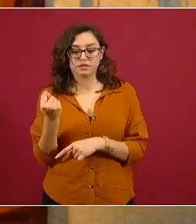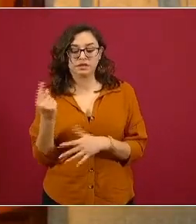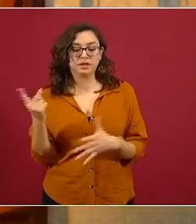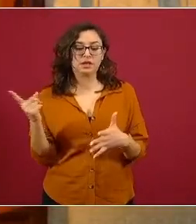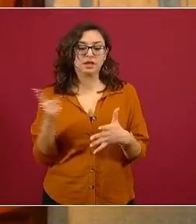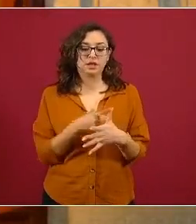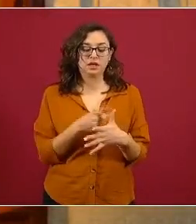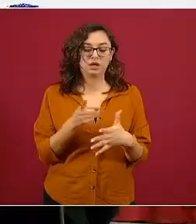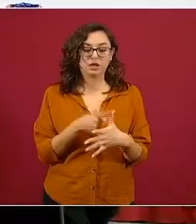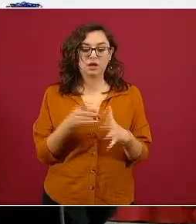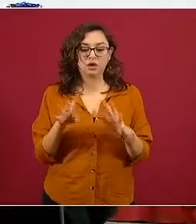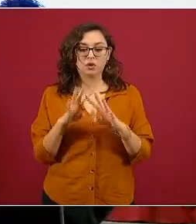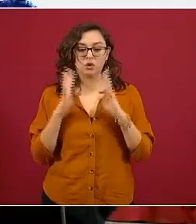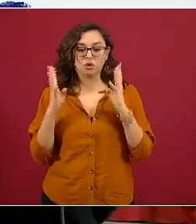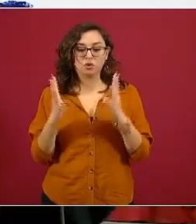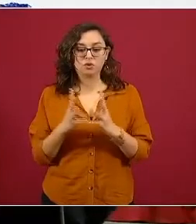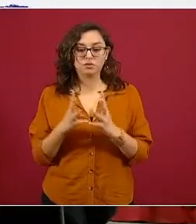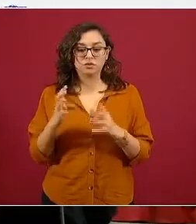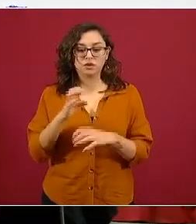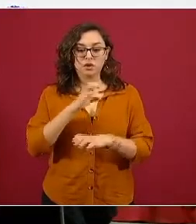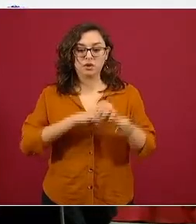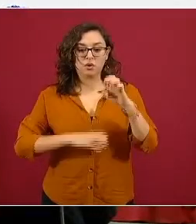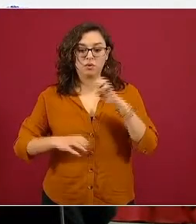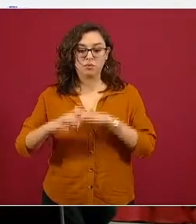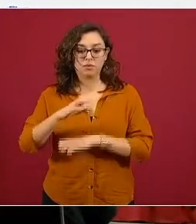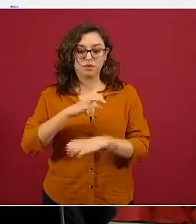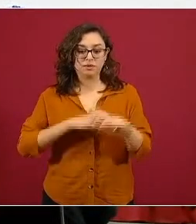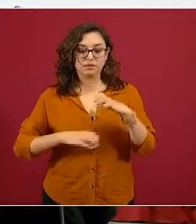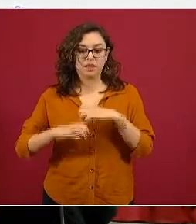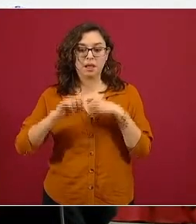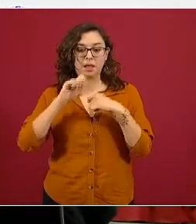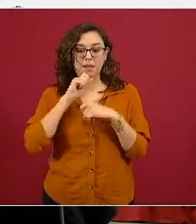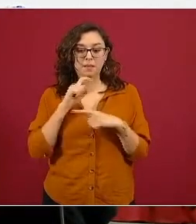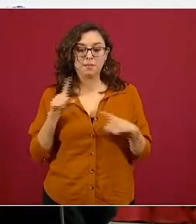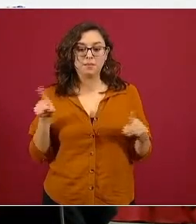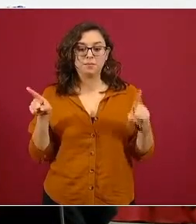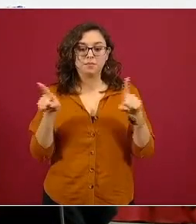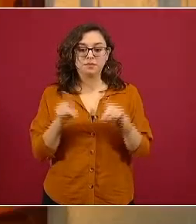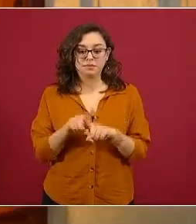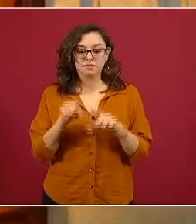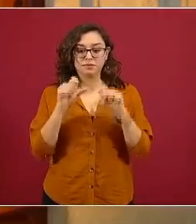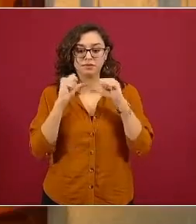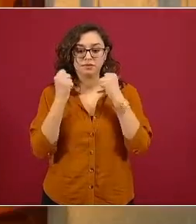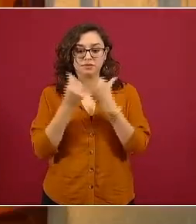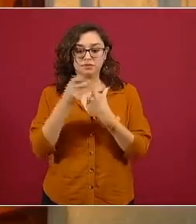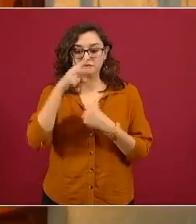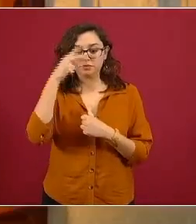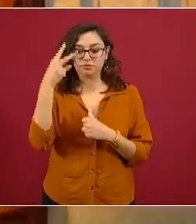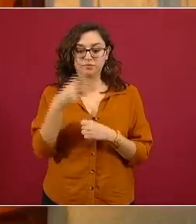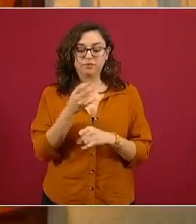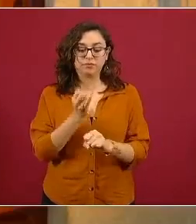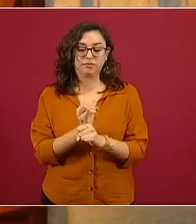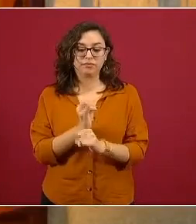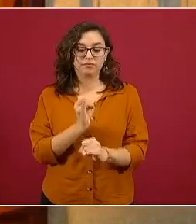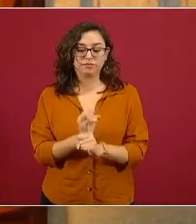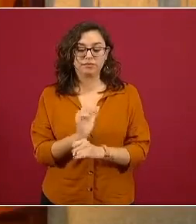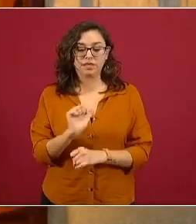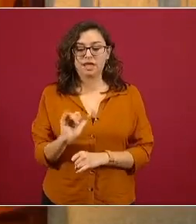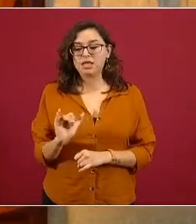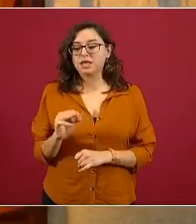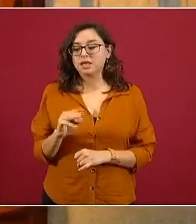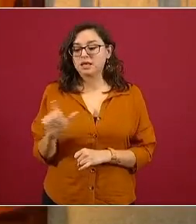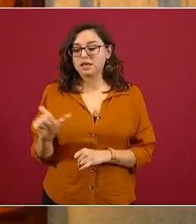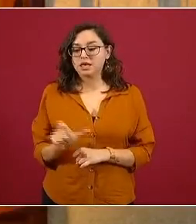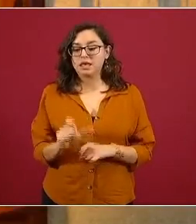Coordinador Empresarial, la Asociación Mexicana de Internet, AIMX, y